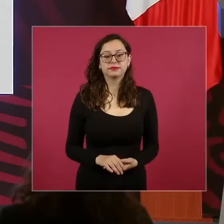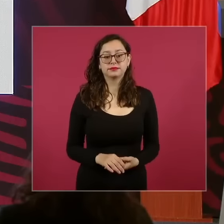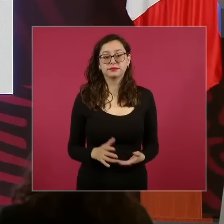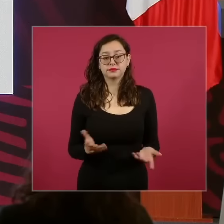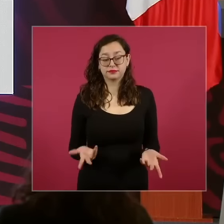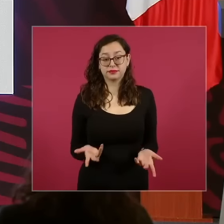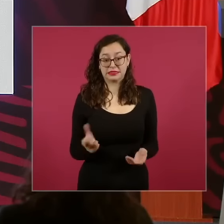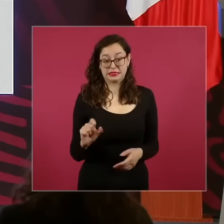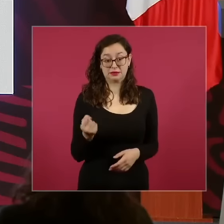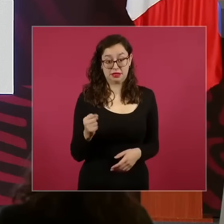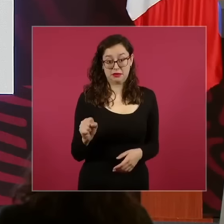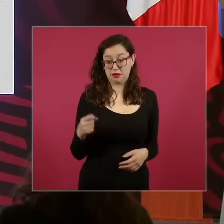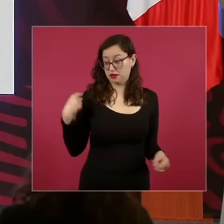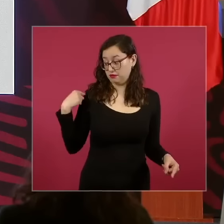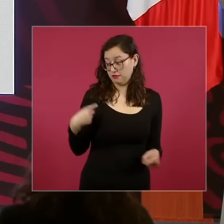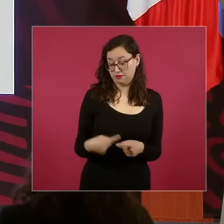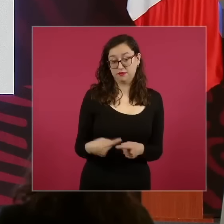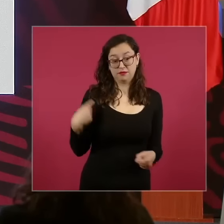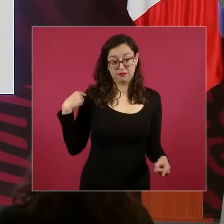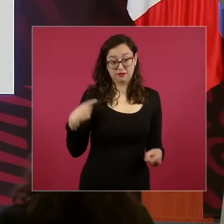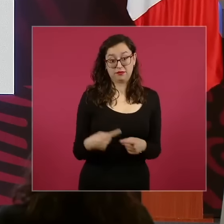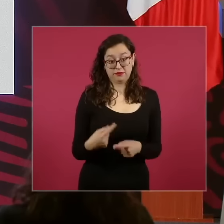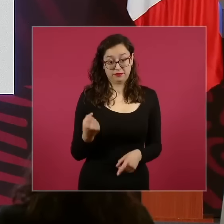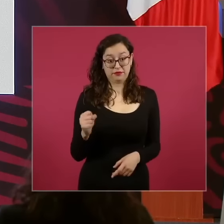Esto es septiembre.